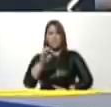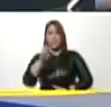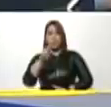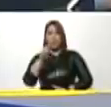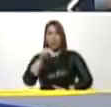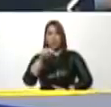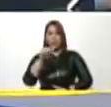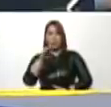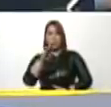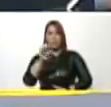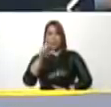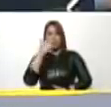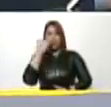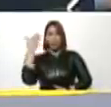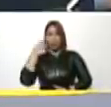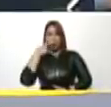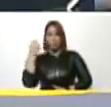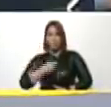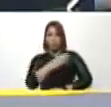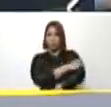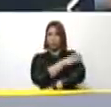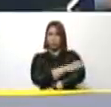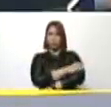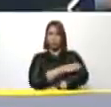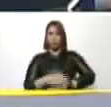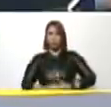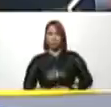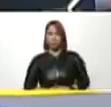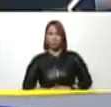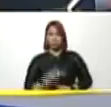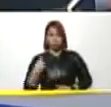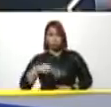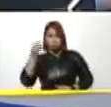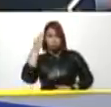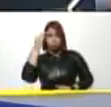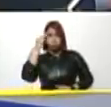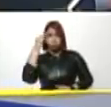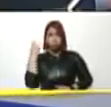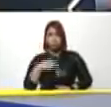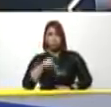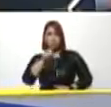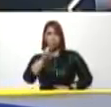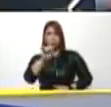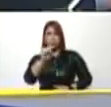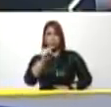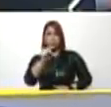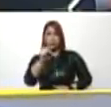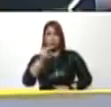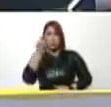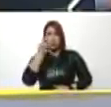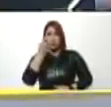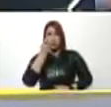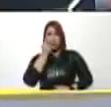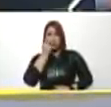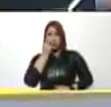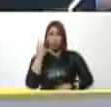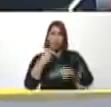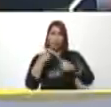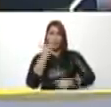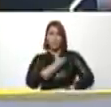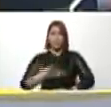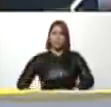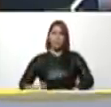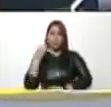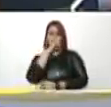toda la vida. Tiene su posición. Aquí está Luis Parra, diputado, expresidente de la